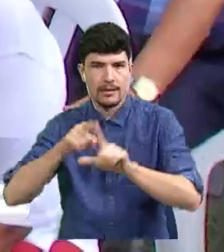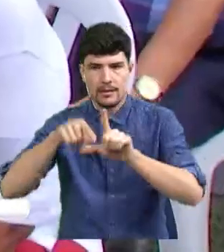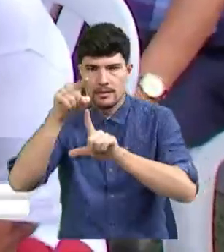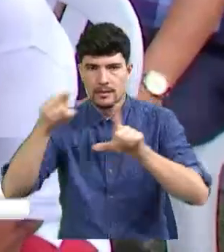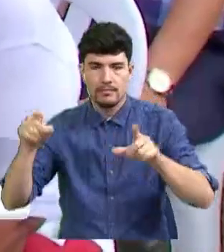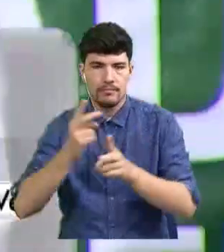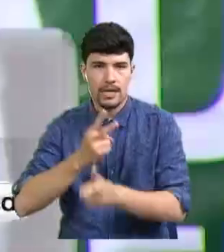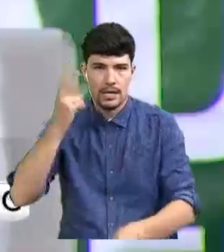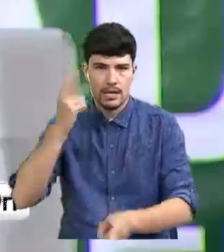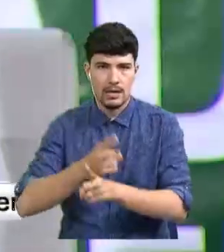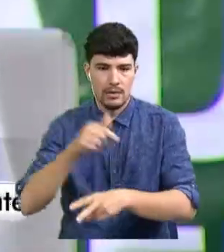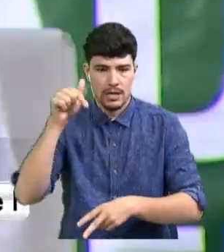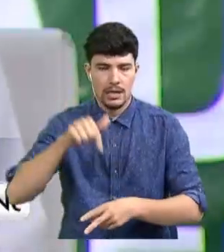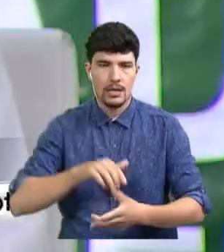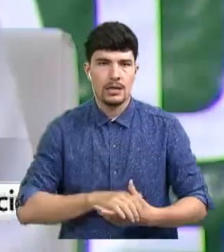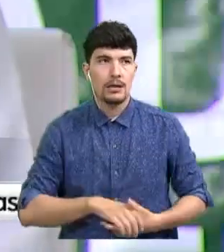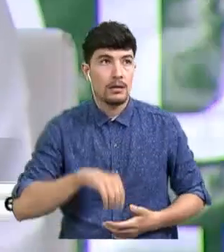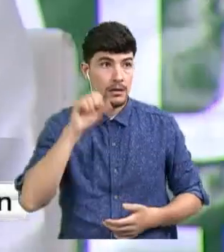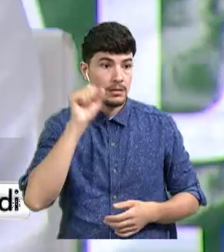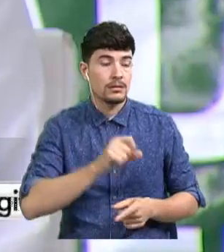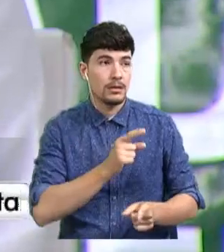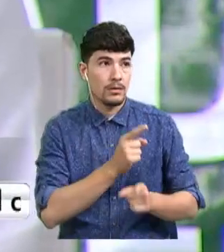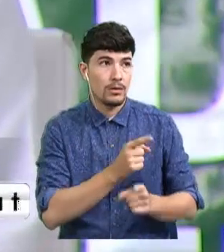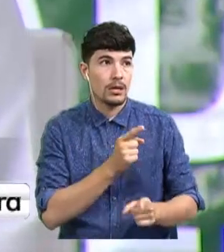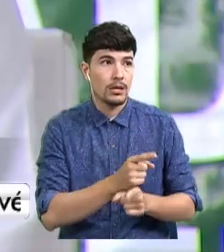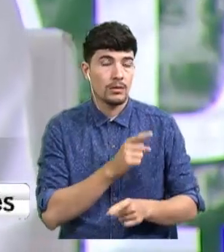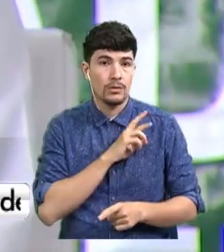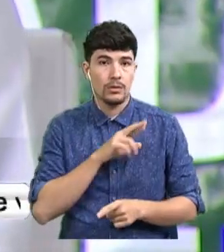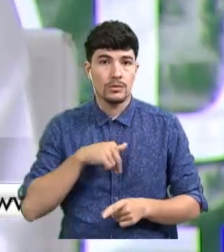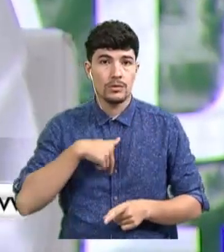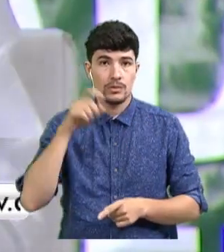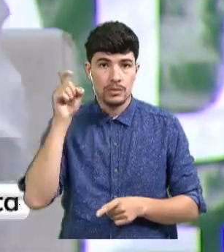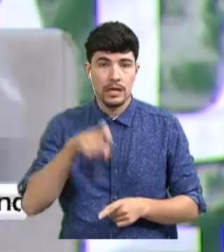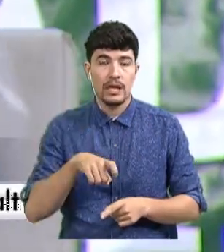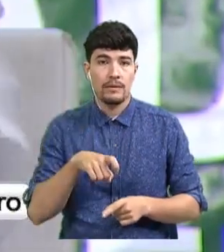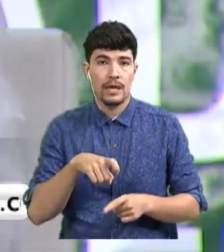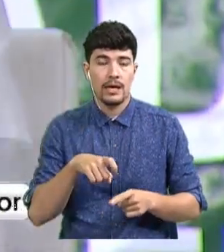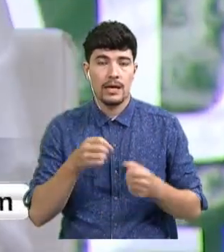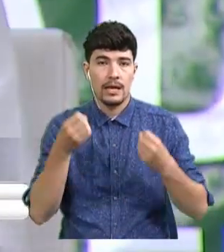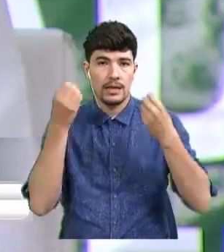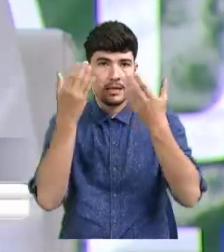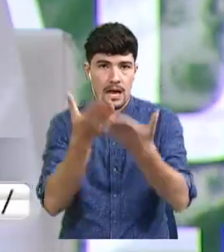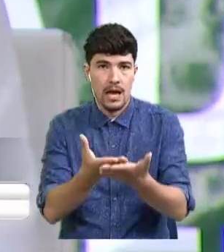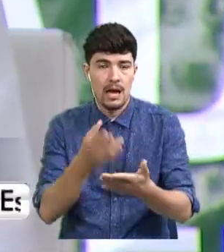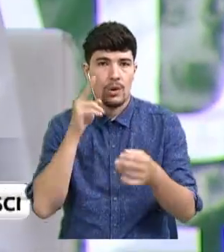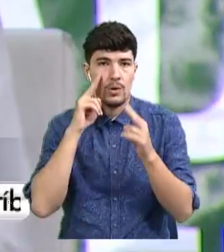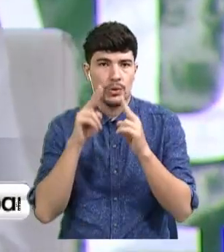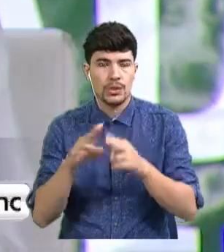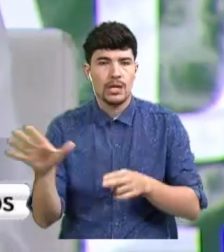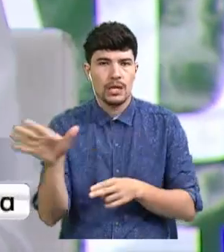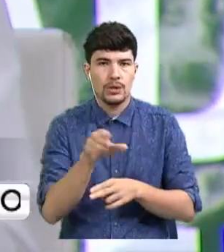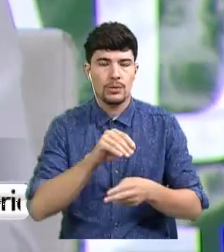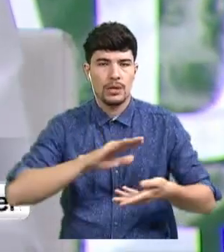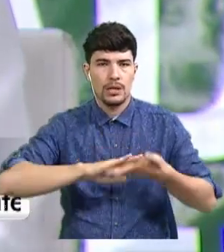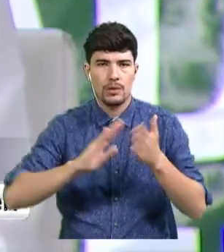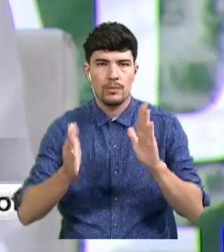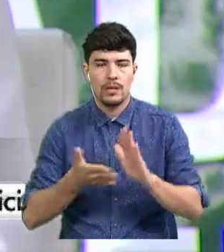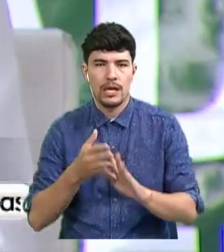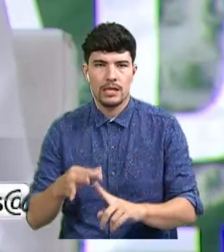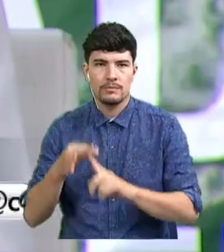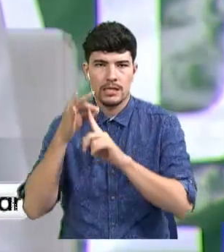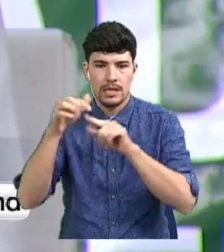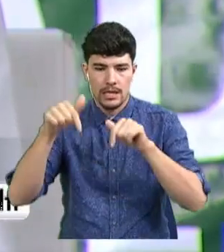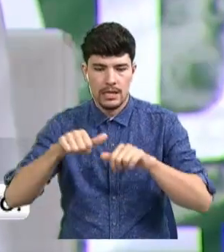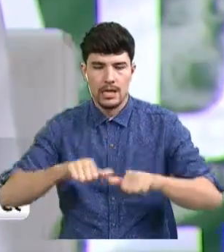de inseguridad. Así es, Karen. Algo que tenemos que darle a conocer a la comunidad, especialmente